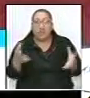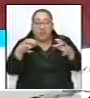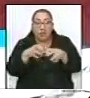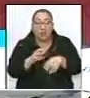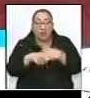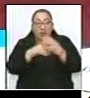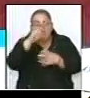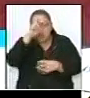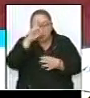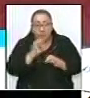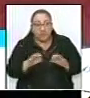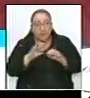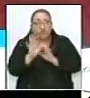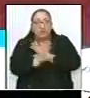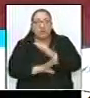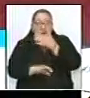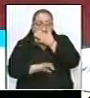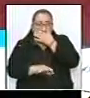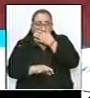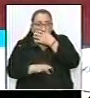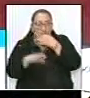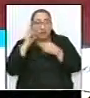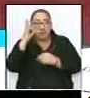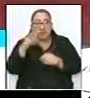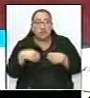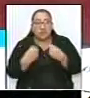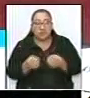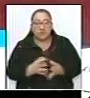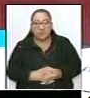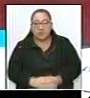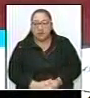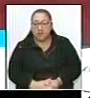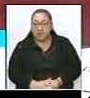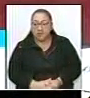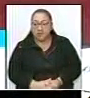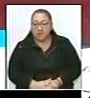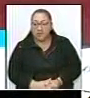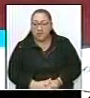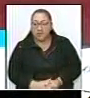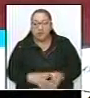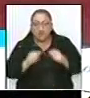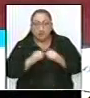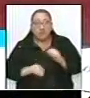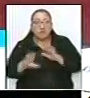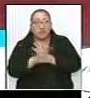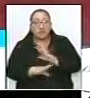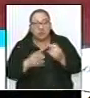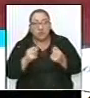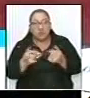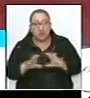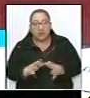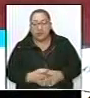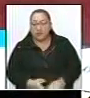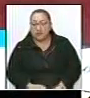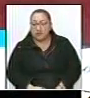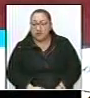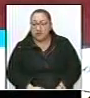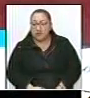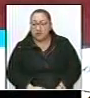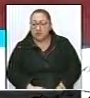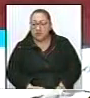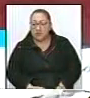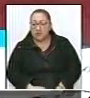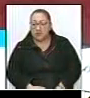para el Perú, para los próximos parlamentarios, dejarles la situación de la inmunidad que los siga protegiendo hasta el día como sigue con nosotros hasta el día de hoy. No